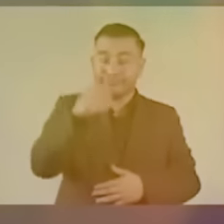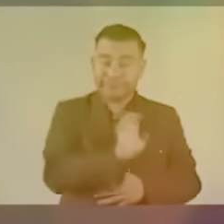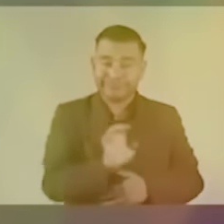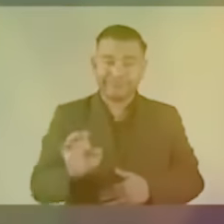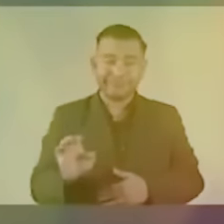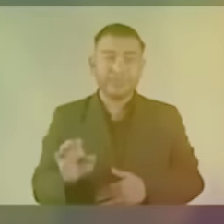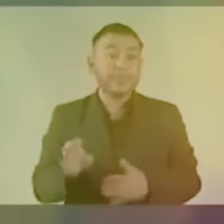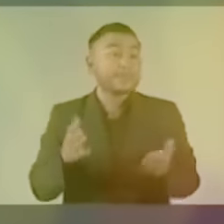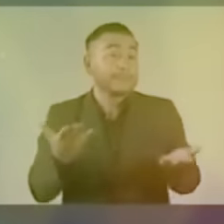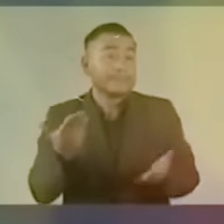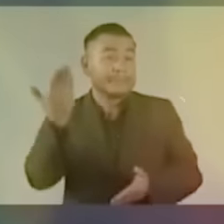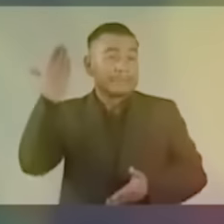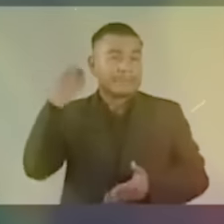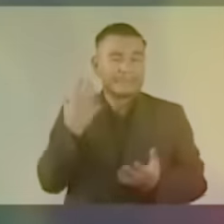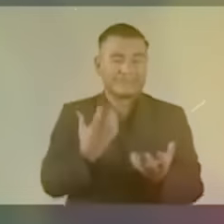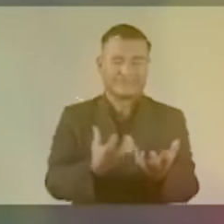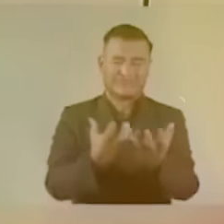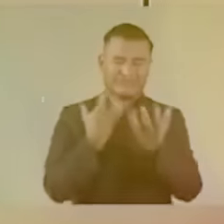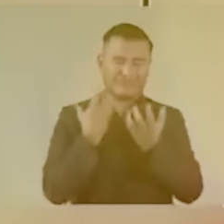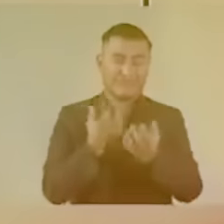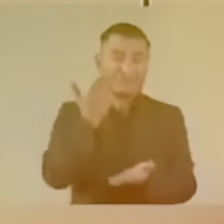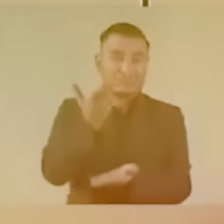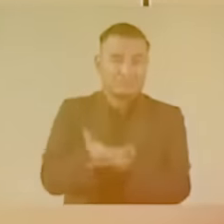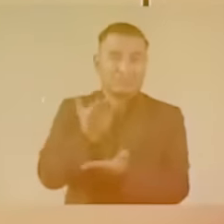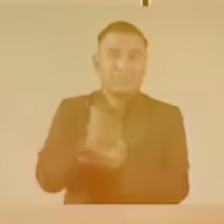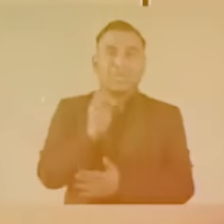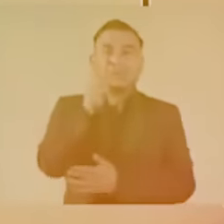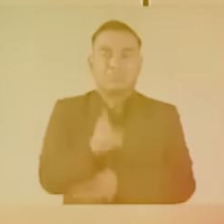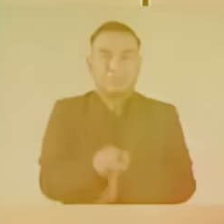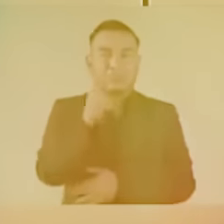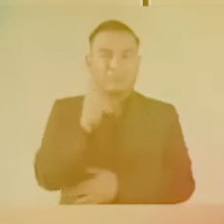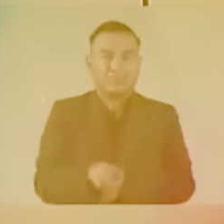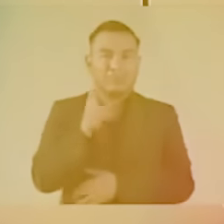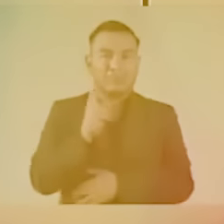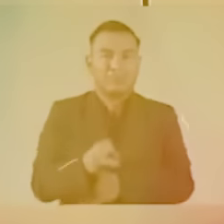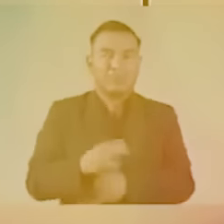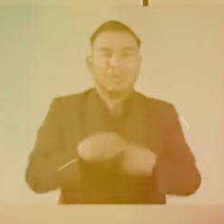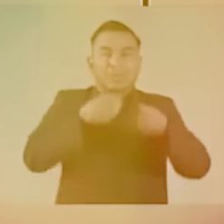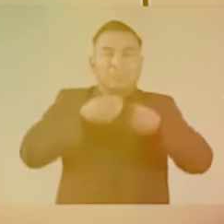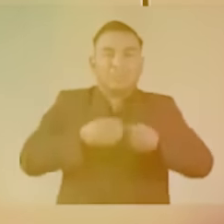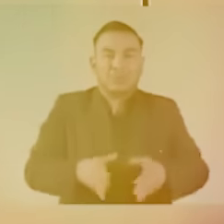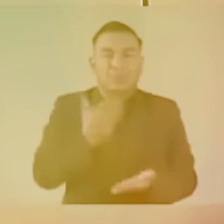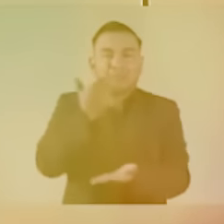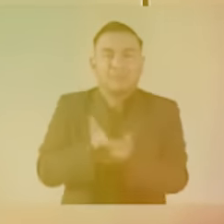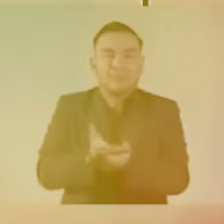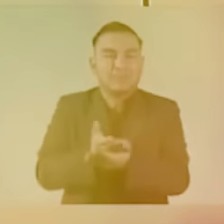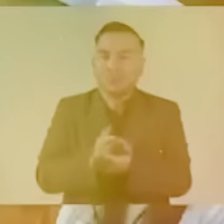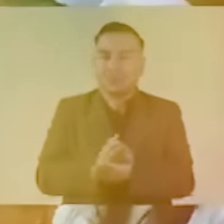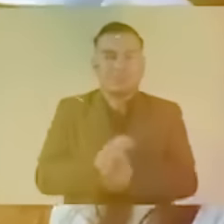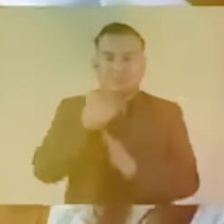niños? ¿Cuántas veces hemos escuchado eso antes? Y siempre ha sido una mentira, siempre han sido promesas rotas.